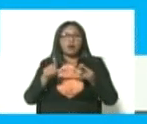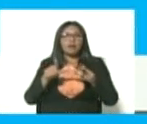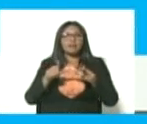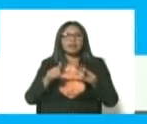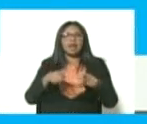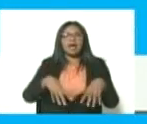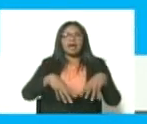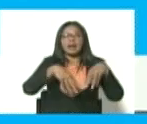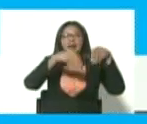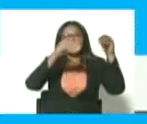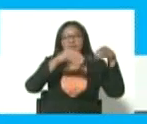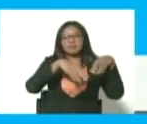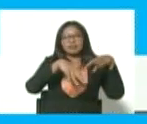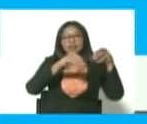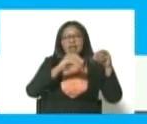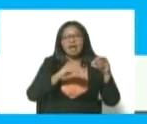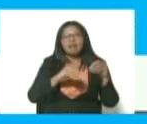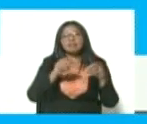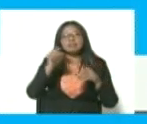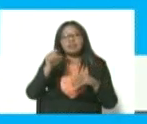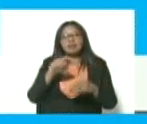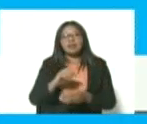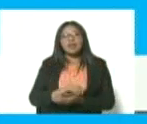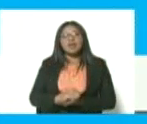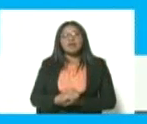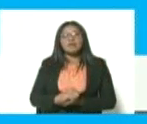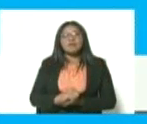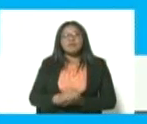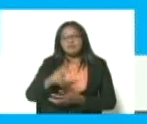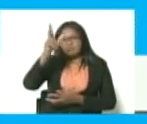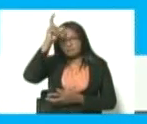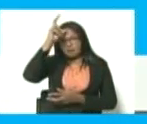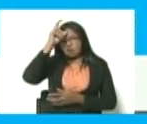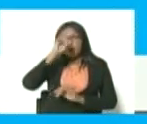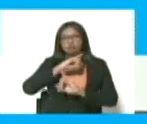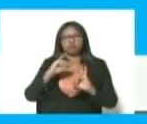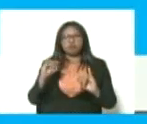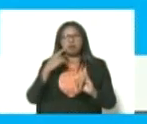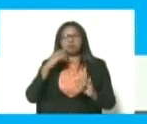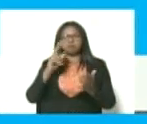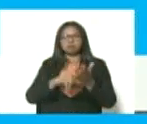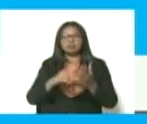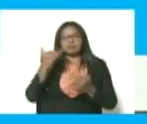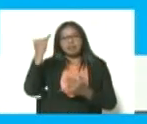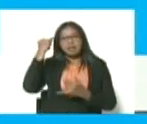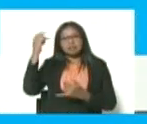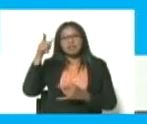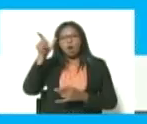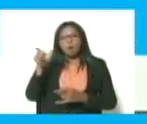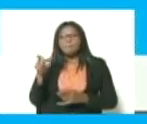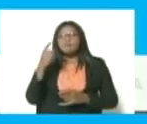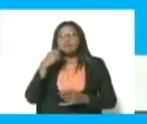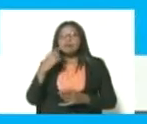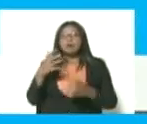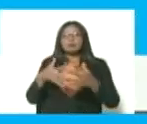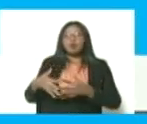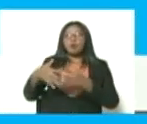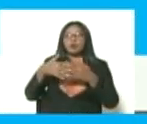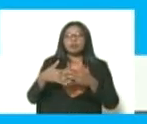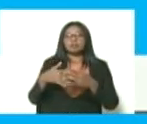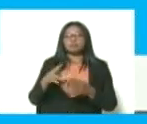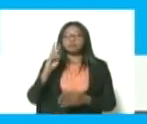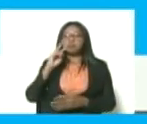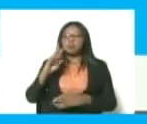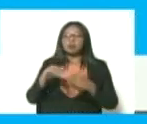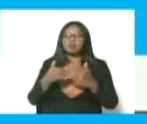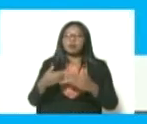Falcón. Está convicto y confeso. También agente de inteligencia de Estados Unidos. Por eso te digo que una cosa no tiene